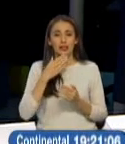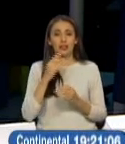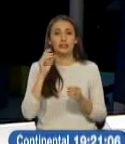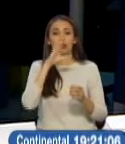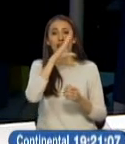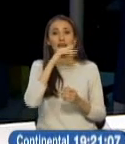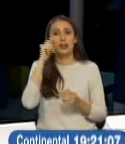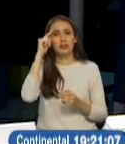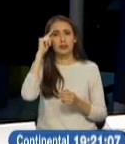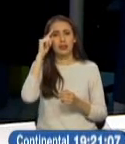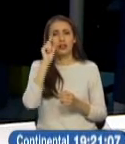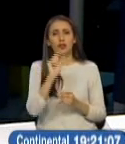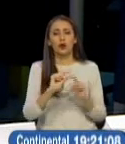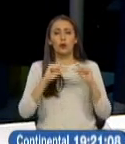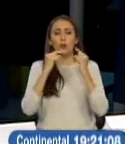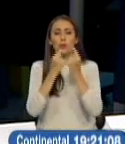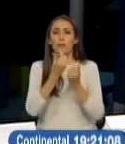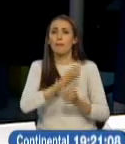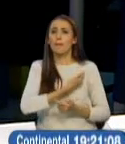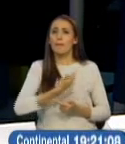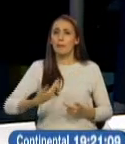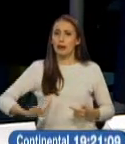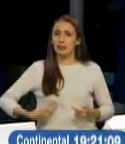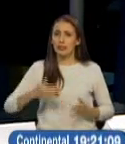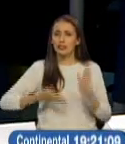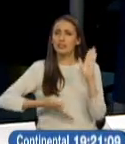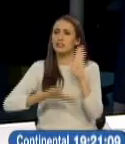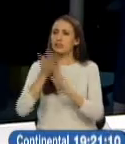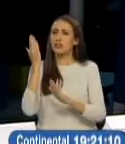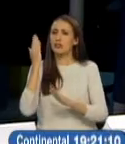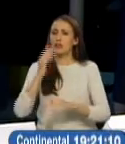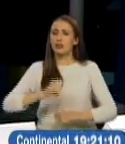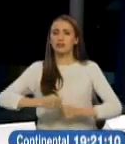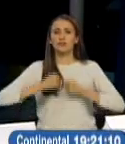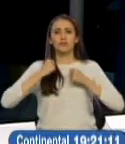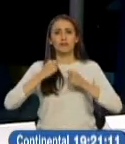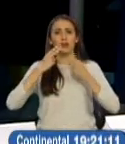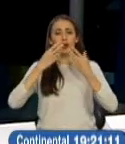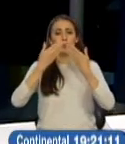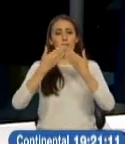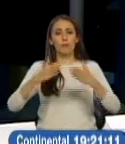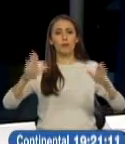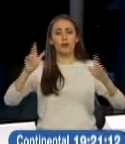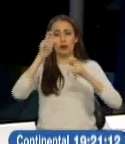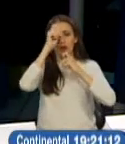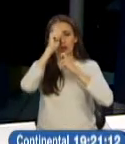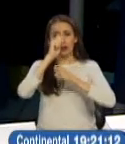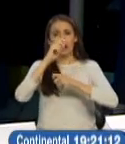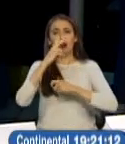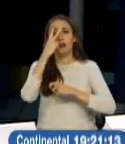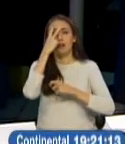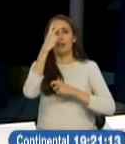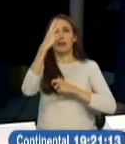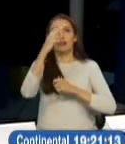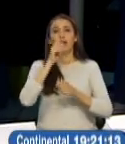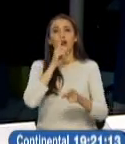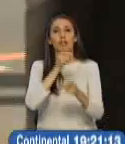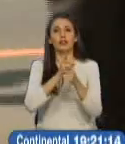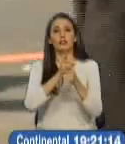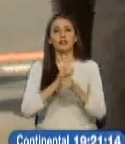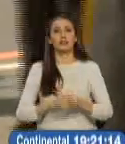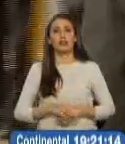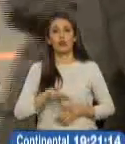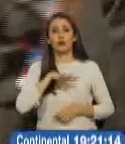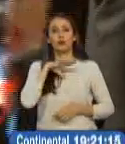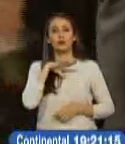pocos presidentes latinoamericanos que se fueron como lo hacen los grandes hombres, por la puerta grande y con la frente en alto.